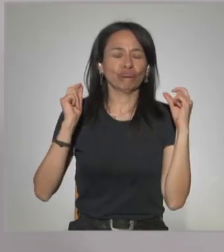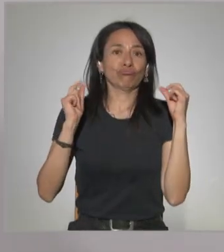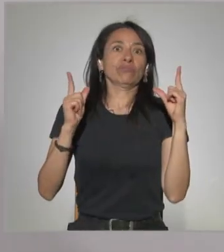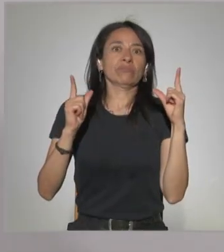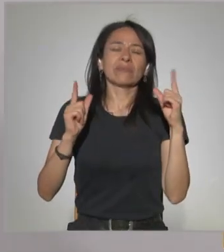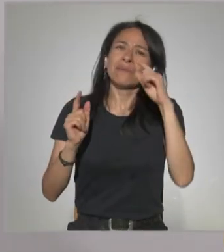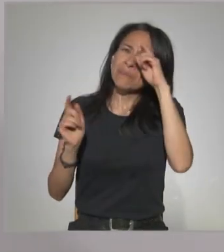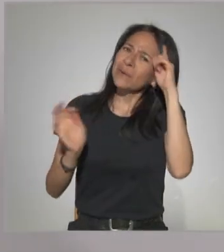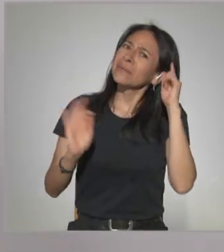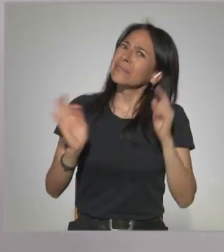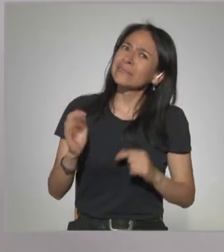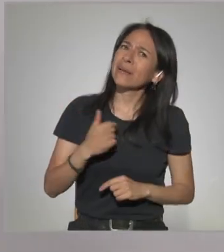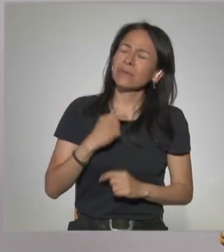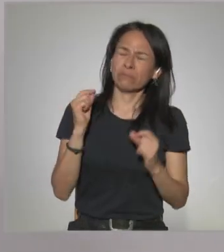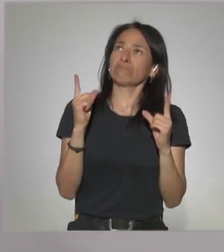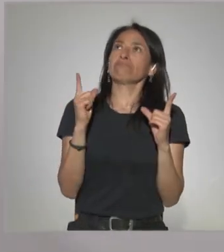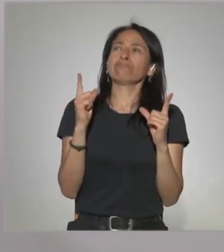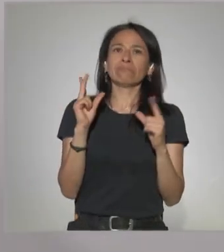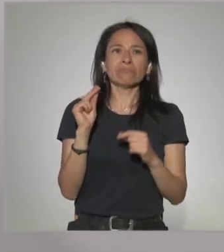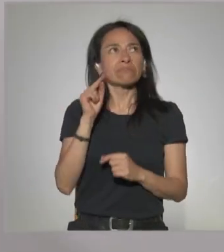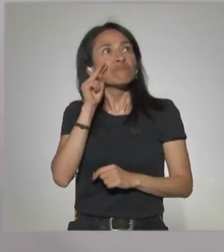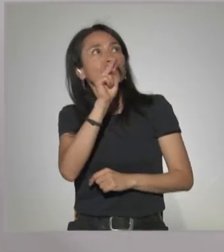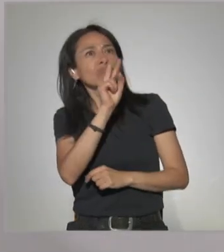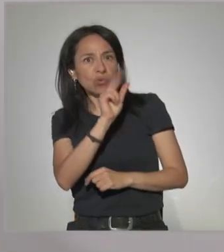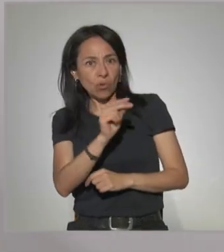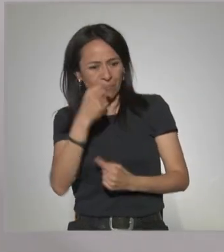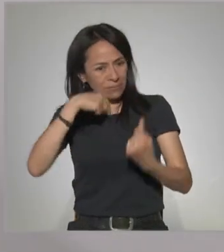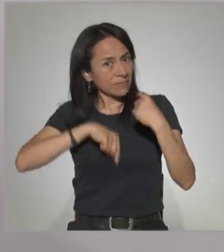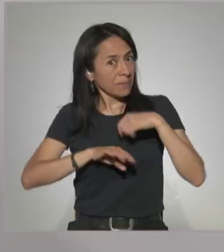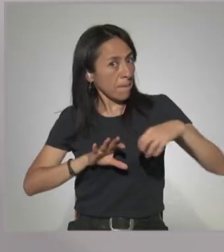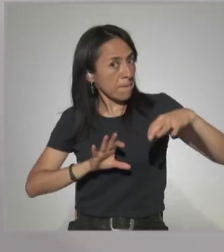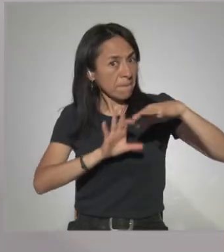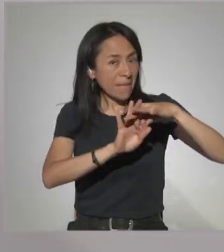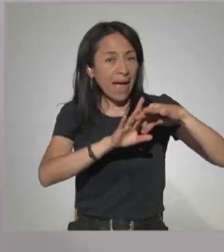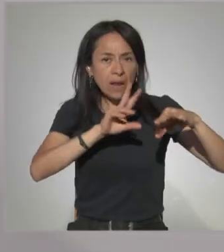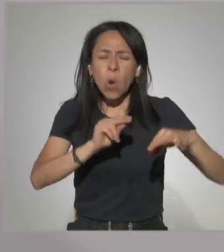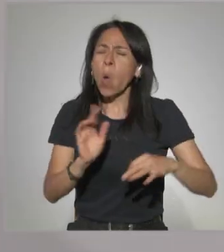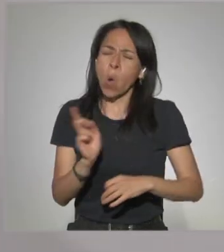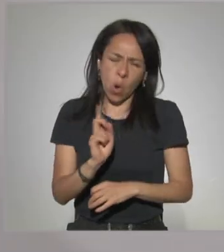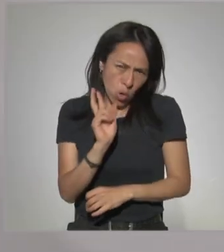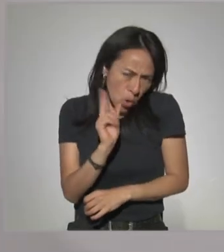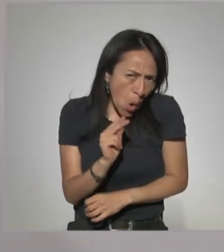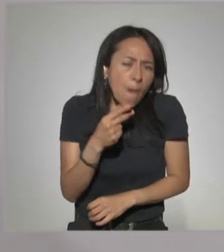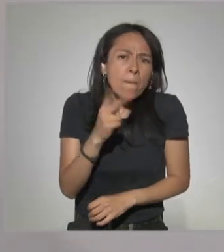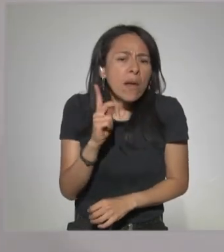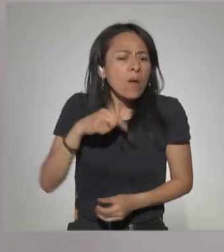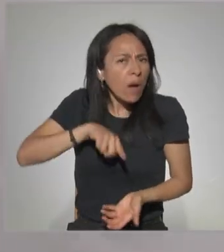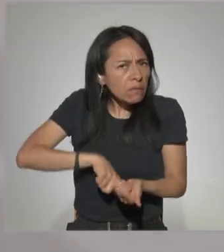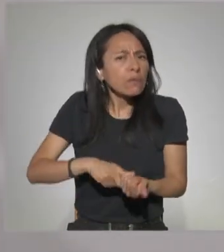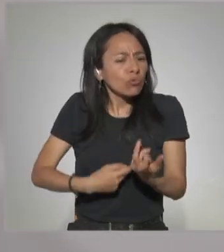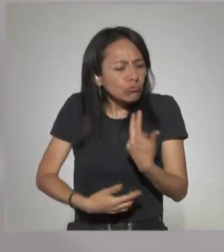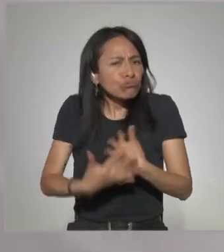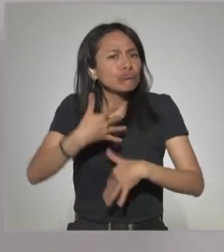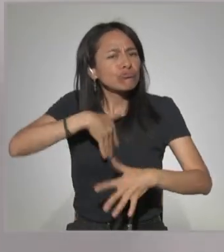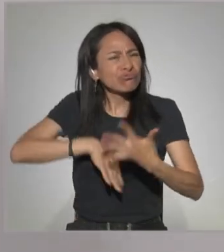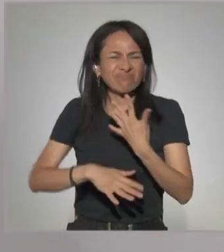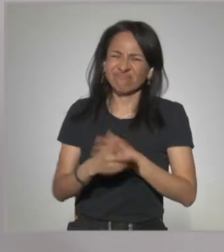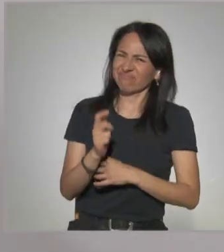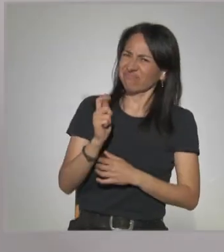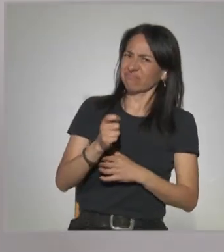entonces ¿no se sincroniza? No se sincroniza, pero el cortisol se secreta. Y entonces estamos funcionando. ¿Pero qué pasa si no se